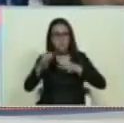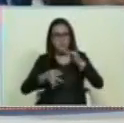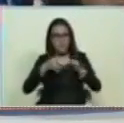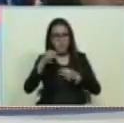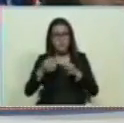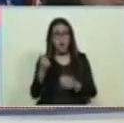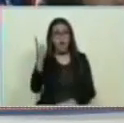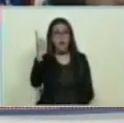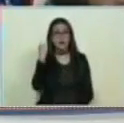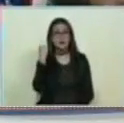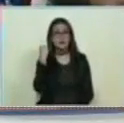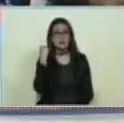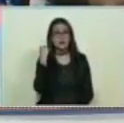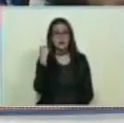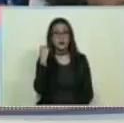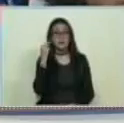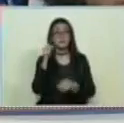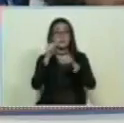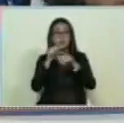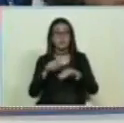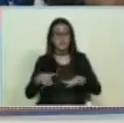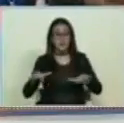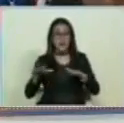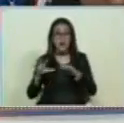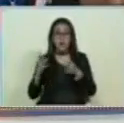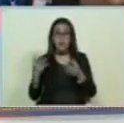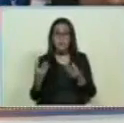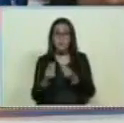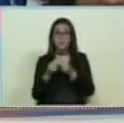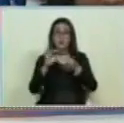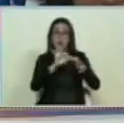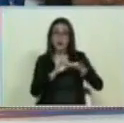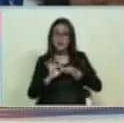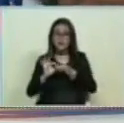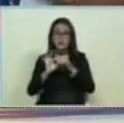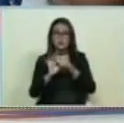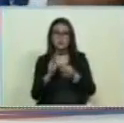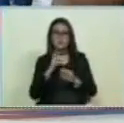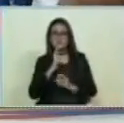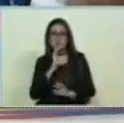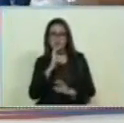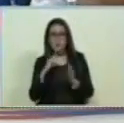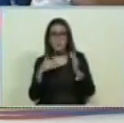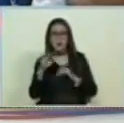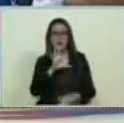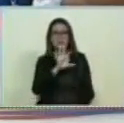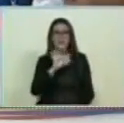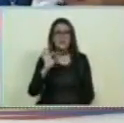ayer. Solo desde el territorio, con la articulación, hemos dado resuelta más de